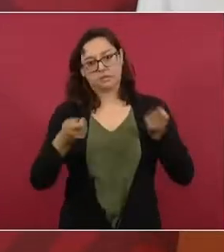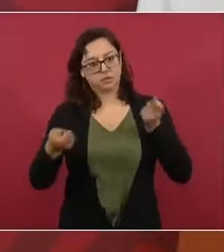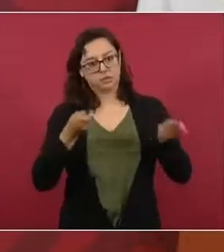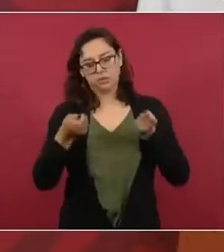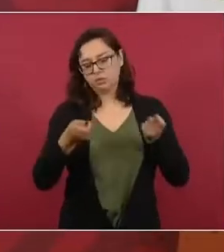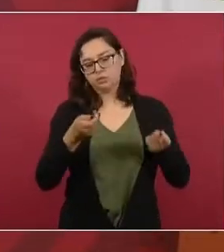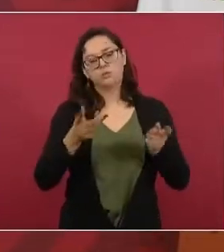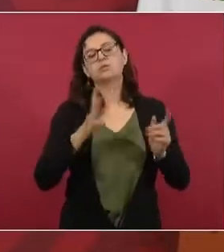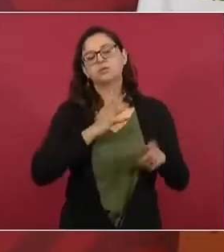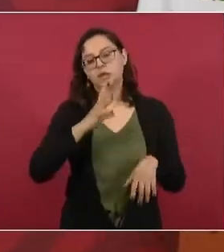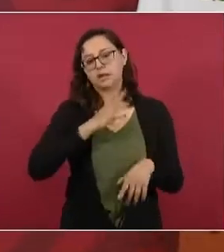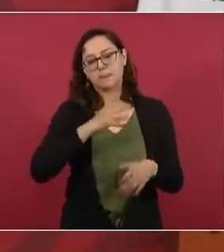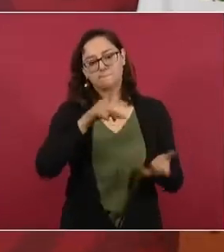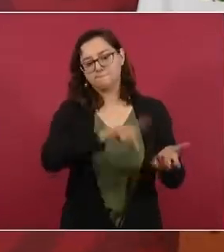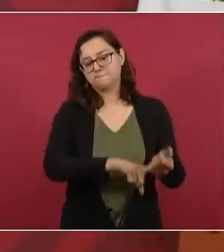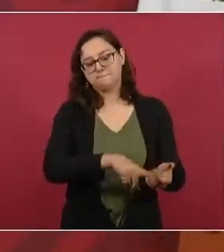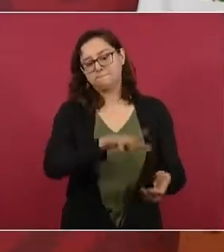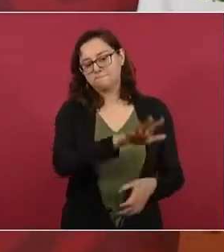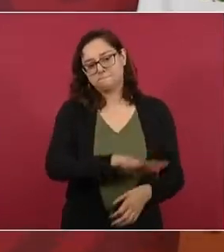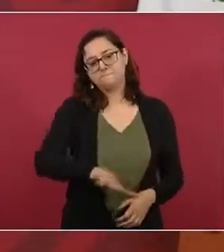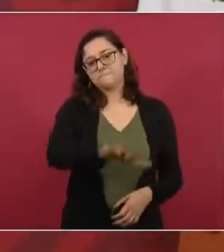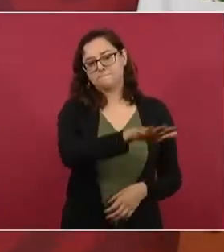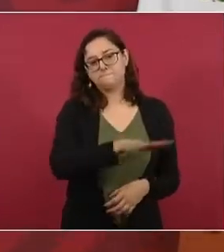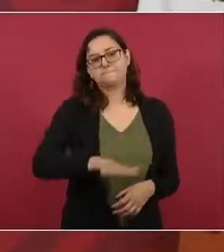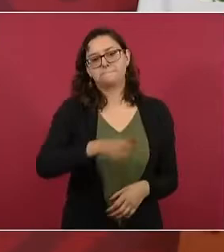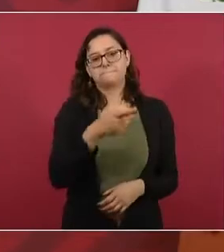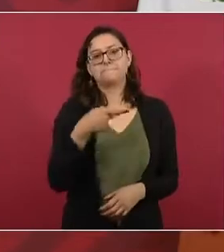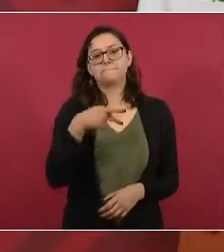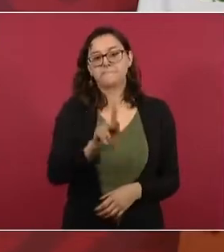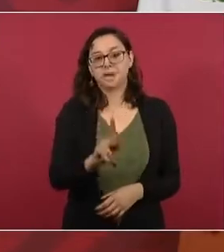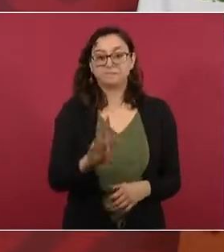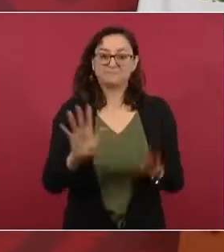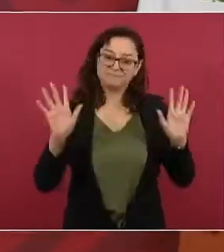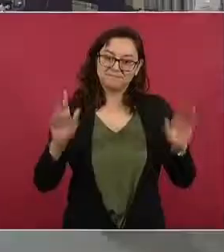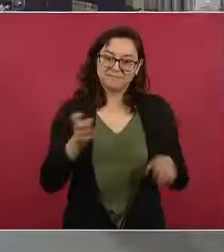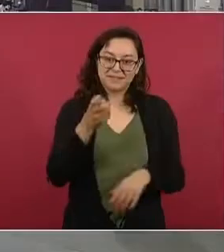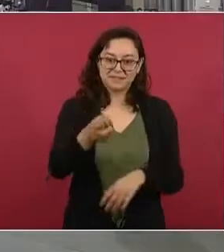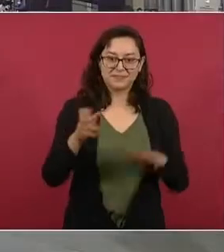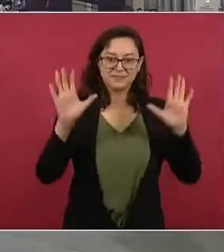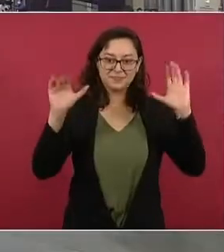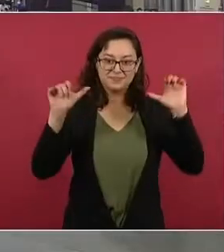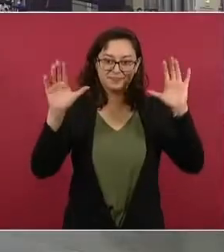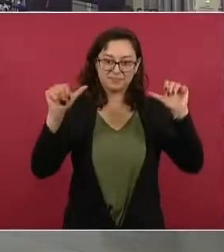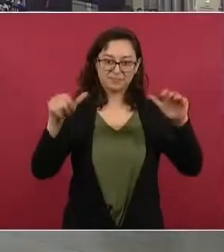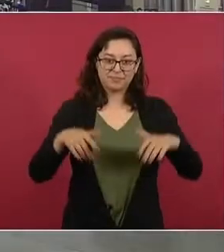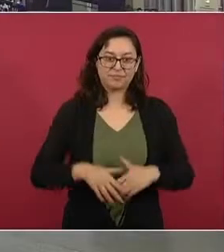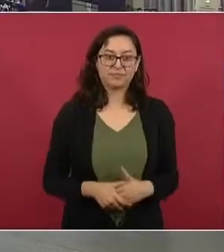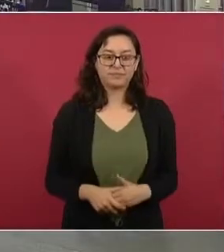ya… Pero es… Bueno, ahí quedó. Nos vemos.